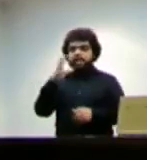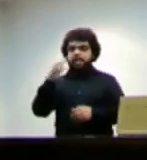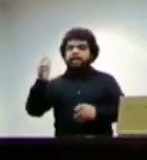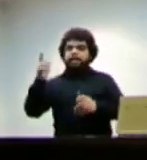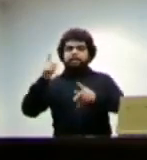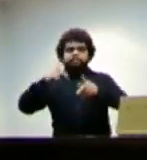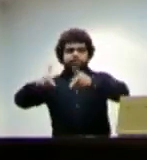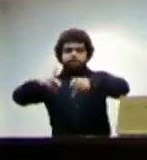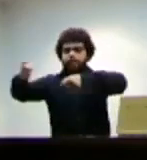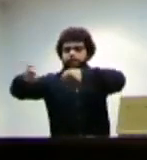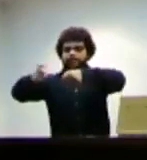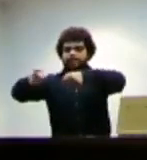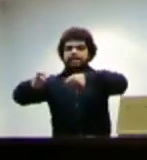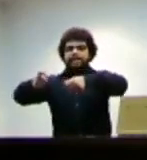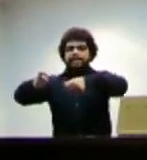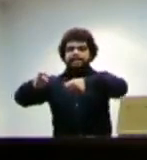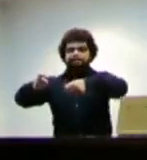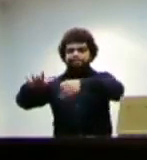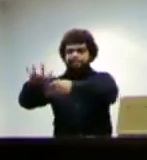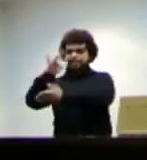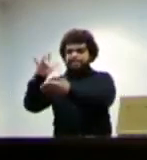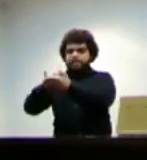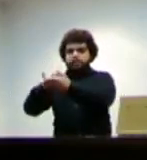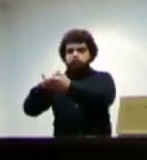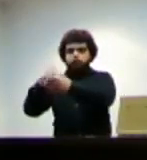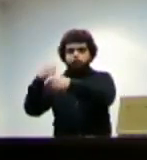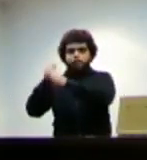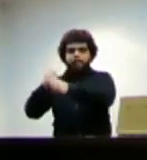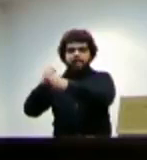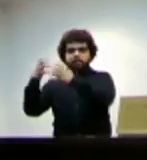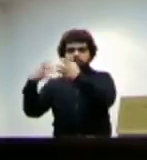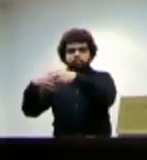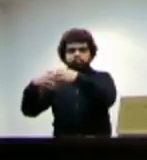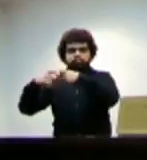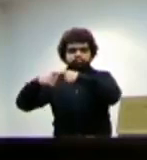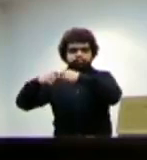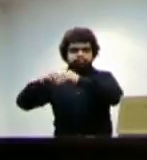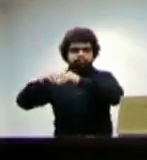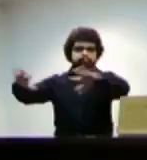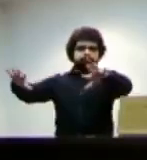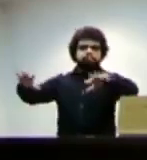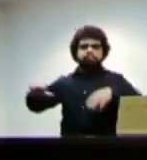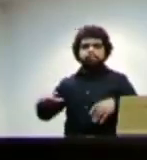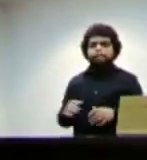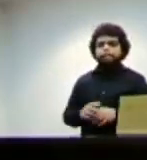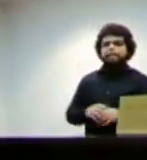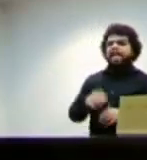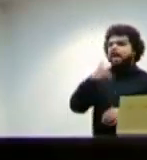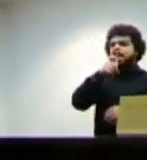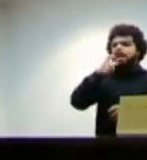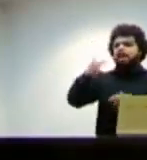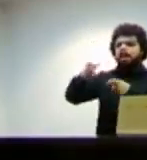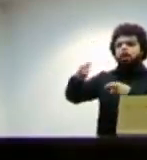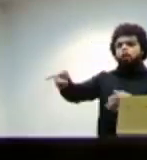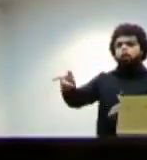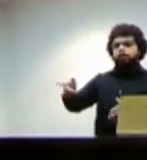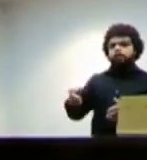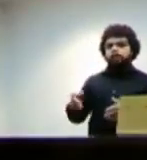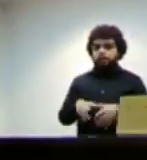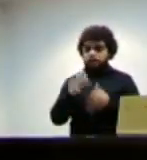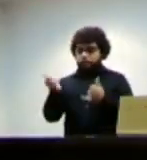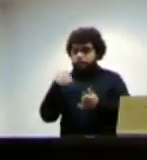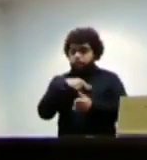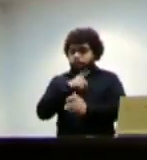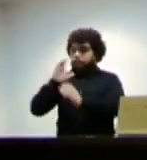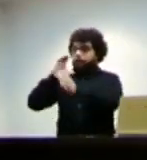el centro de operaciones. ¿Quién administra el centro de operaciones? Usted conoce. Ok, la comunicación técnica directamente la estamos realizando con